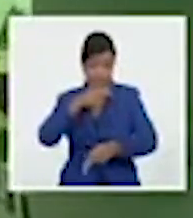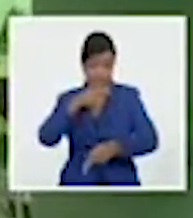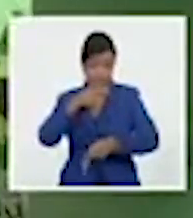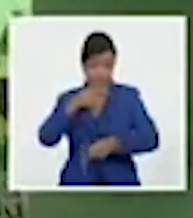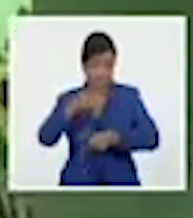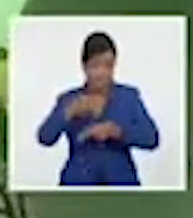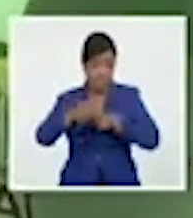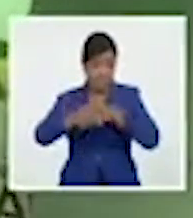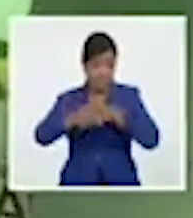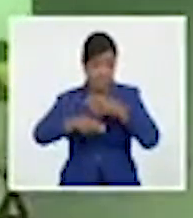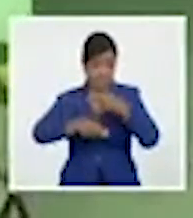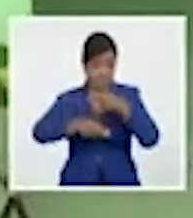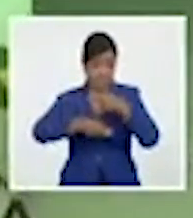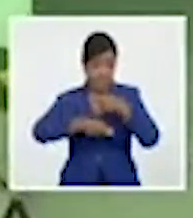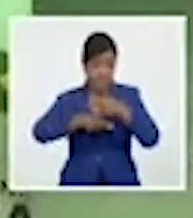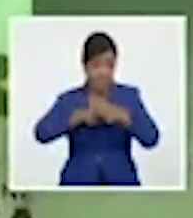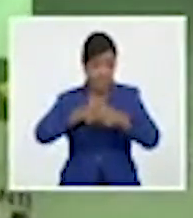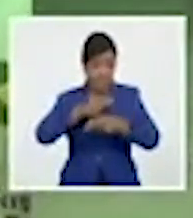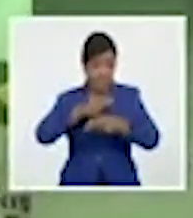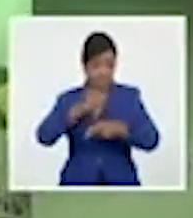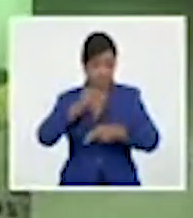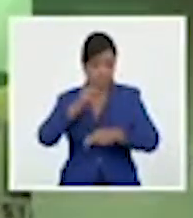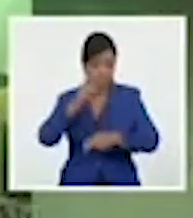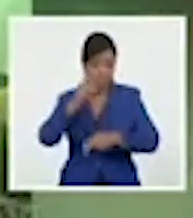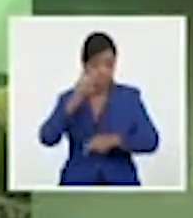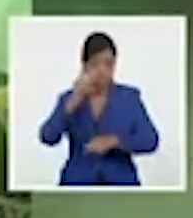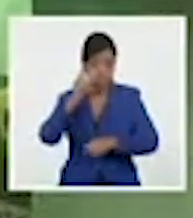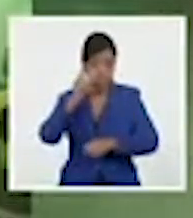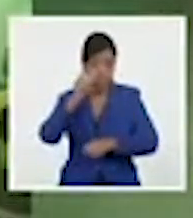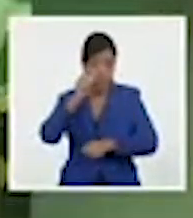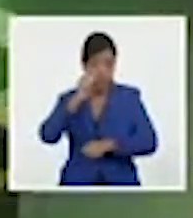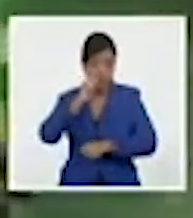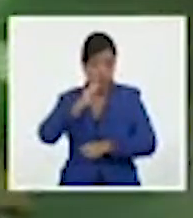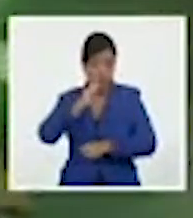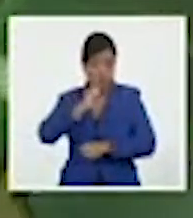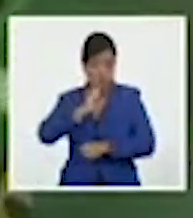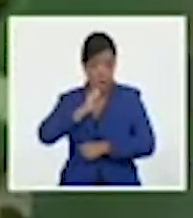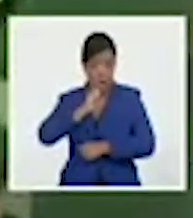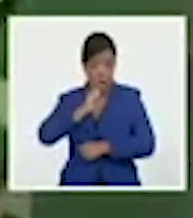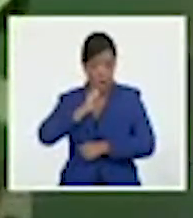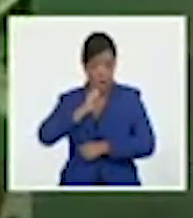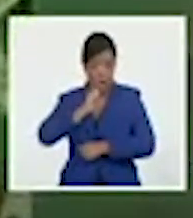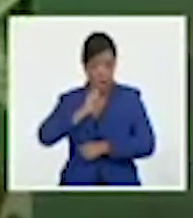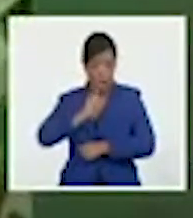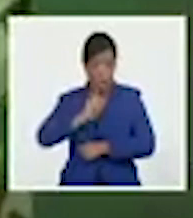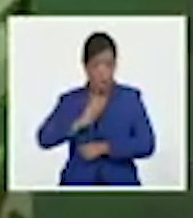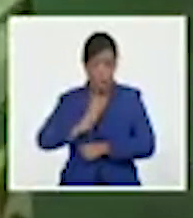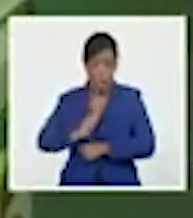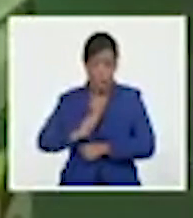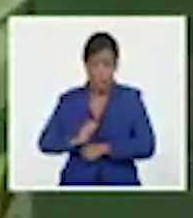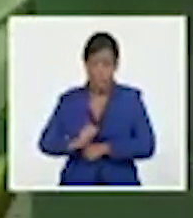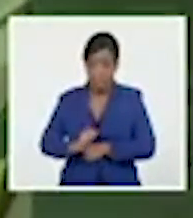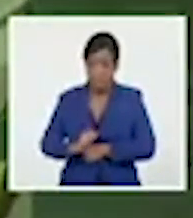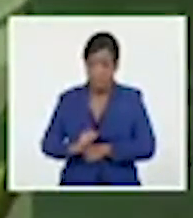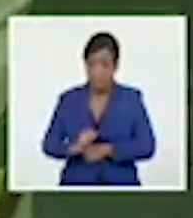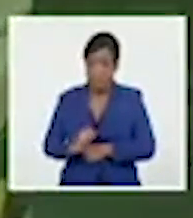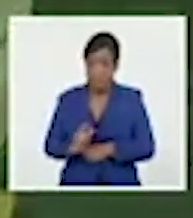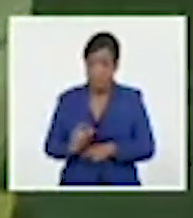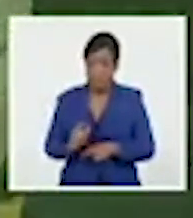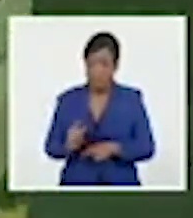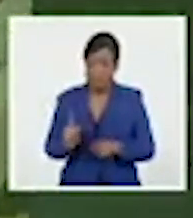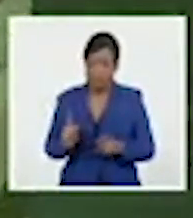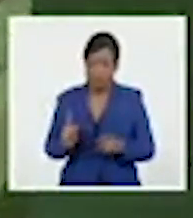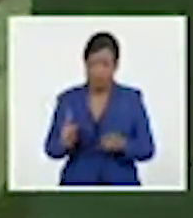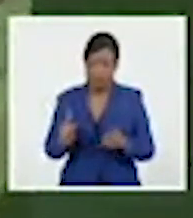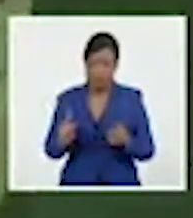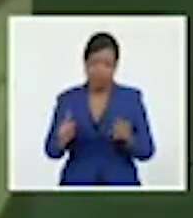ningún momento le suelta el brazo al paciente. En todo momento que